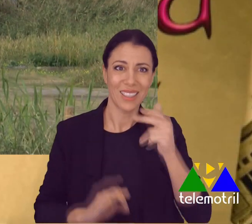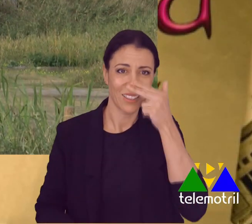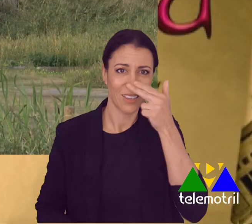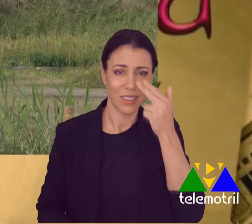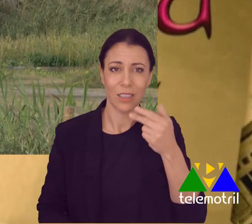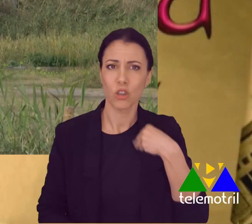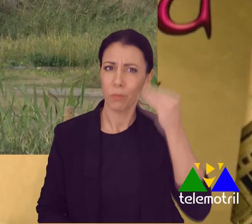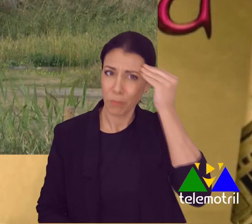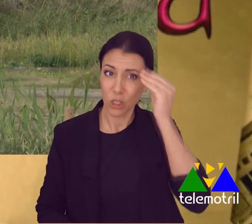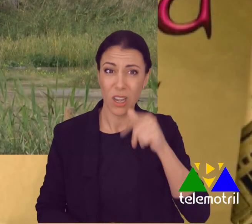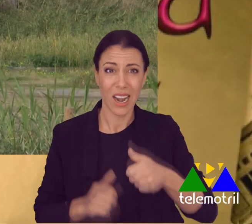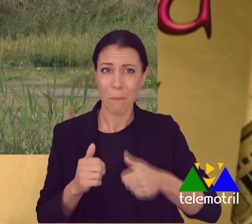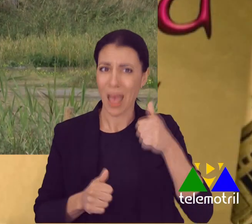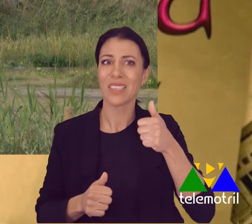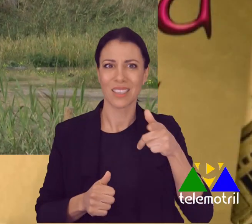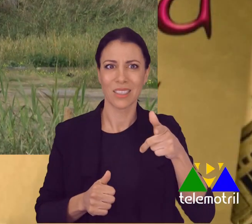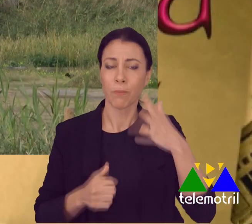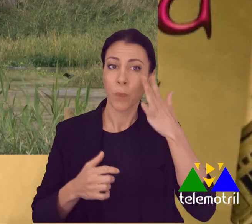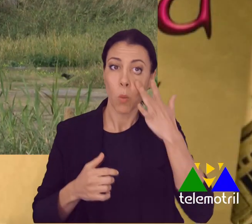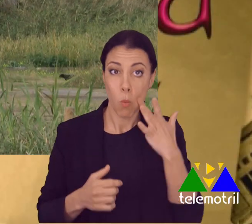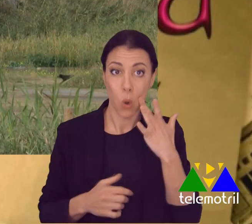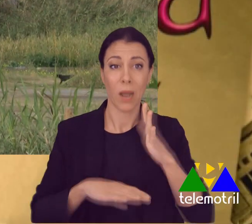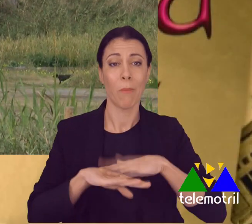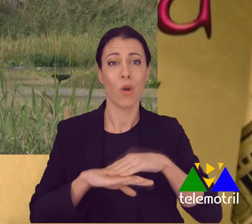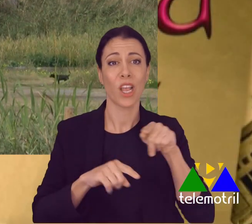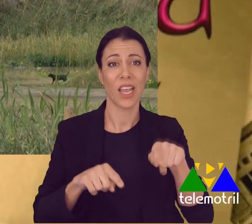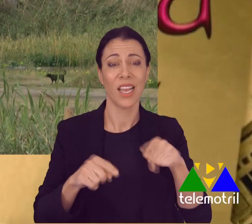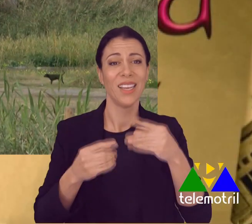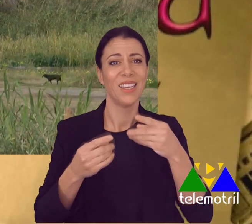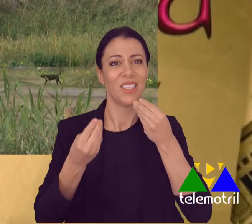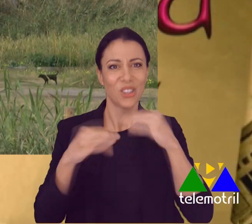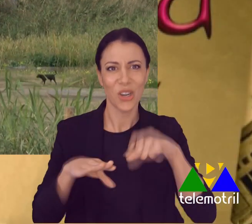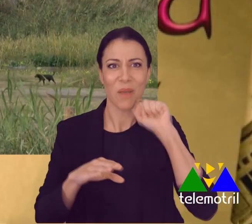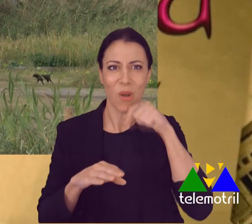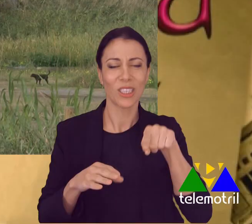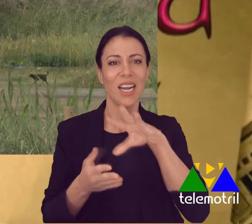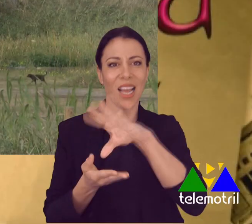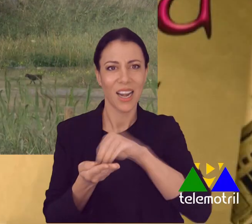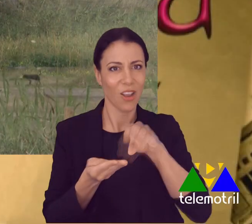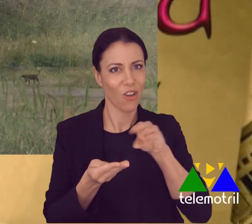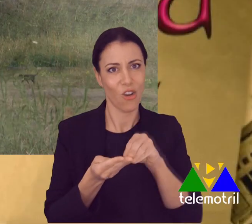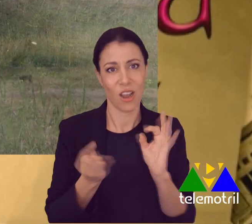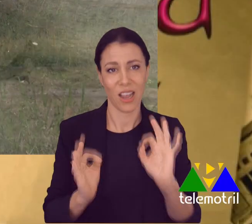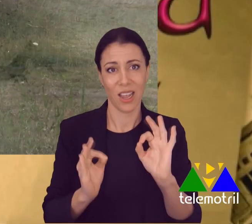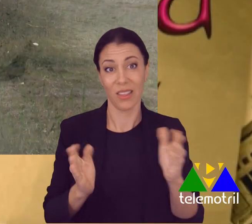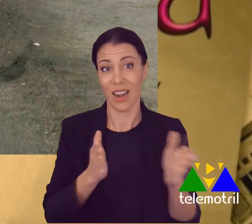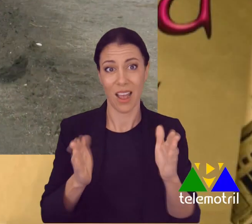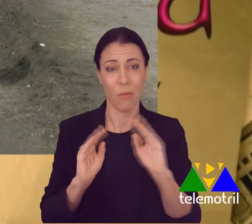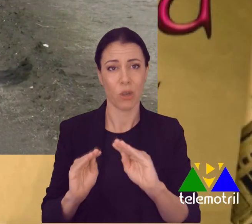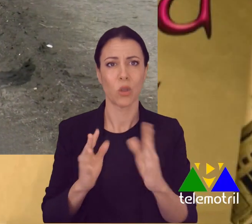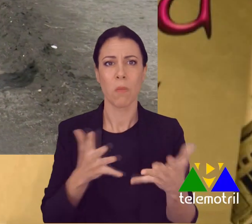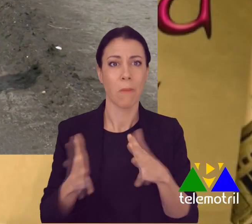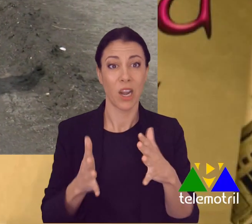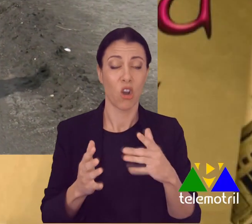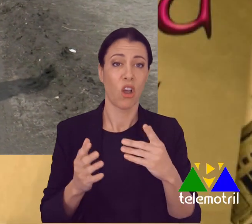es quizá la más fiable, ¿no? La parte que él recoge de la historia de Motril de la época que él vivió, de su época contemporánea, ¿no? Es decir, más o menos de los